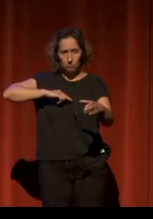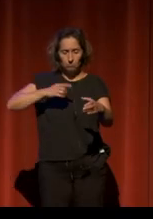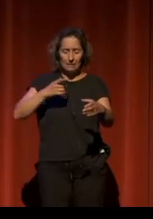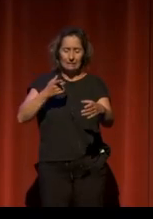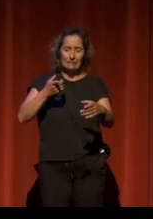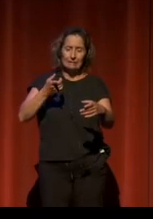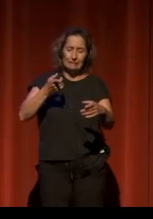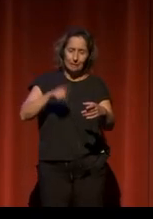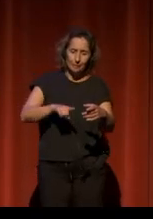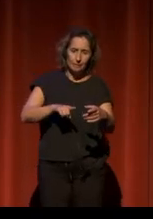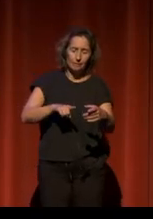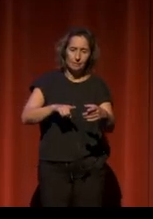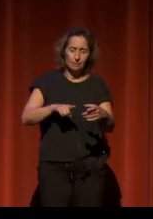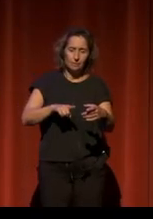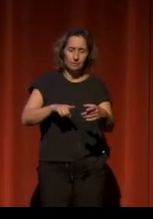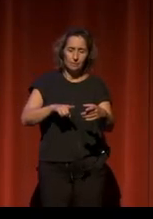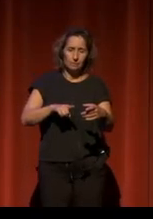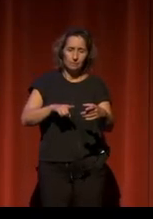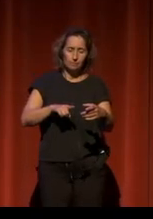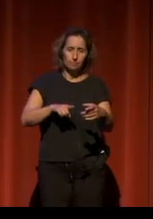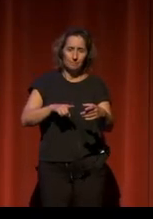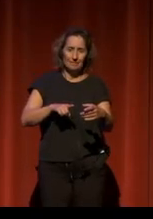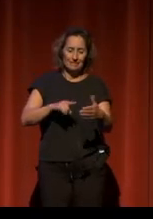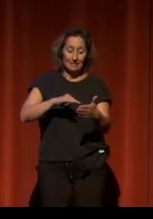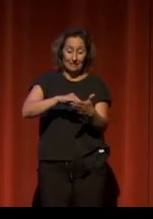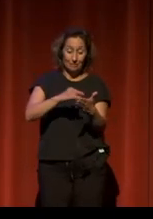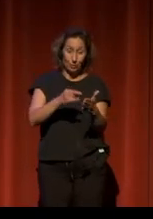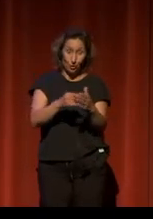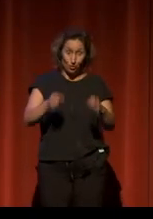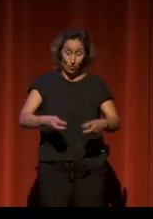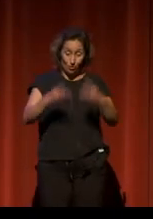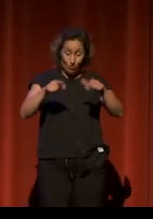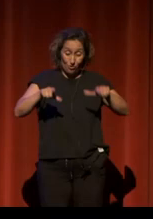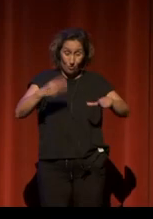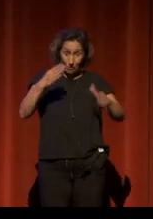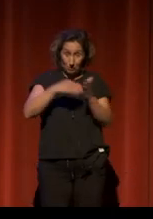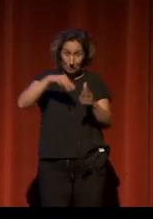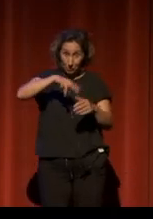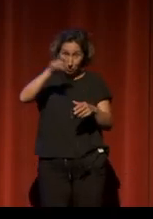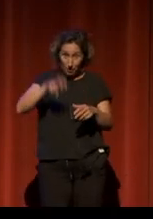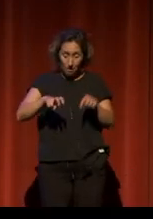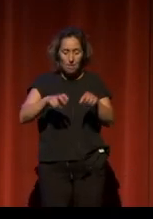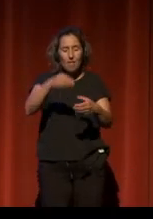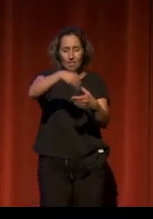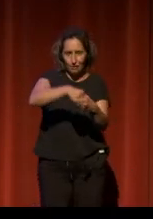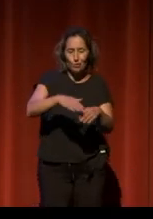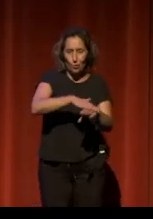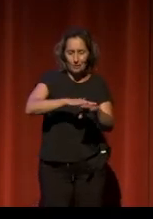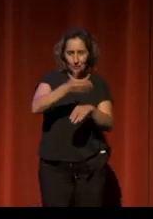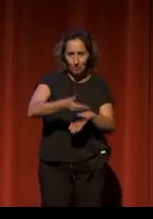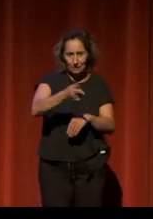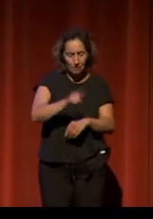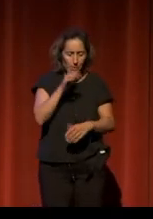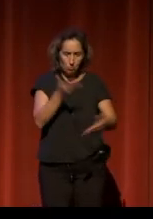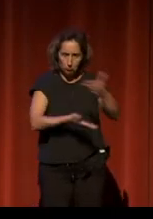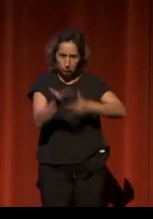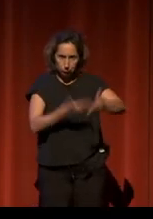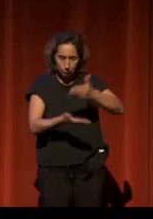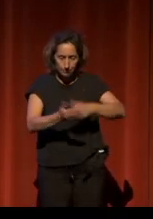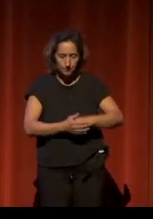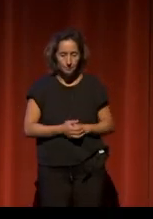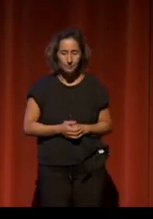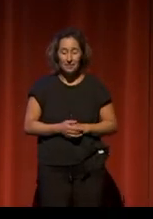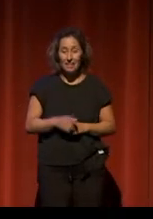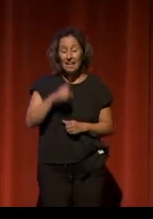constitutiva parte esencial de de este de esta azucarera no en el 2017 me fui